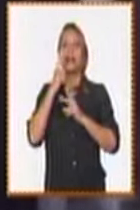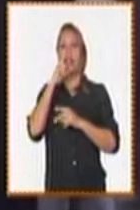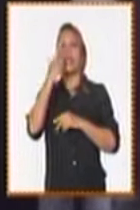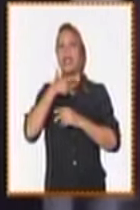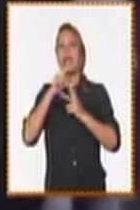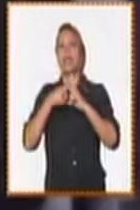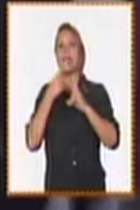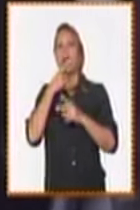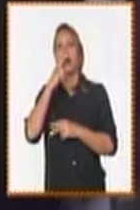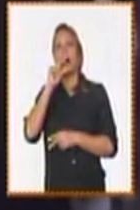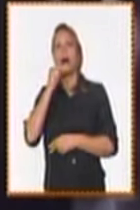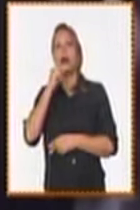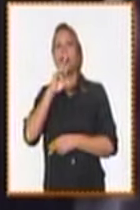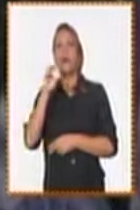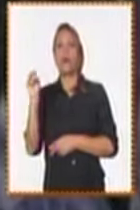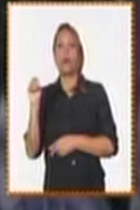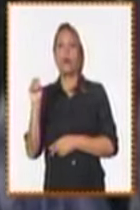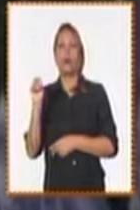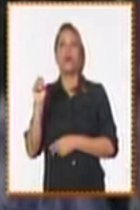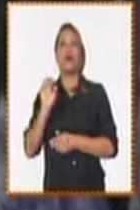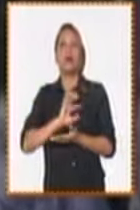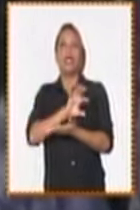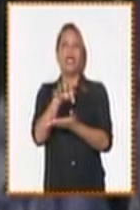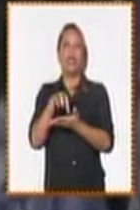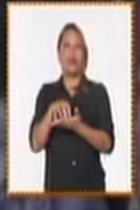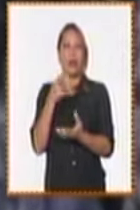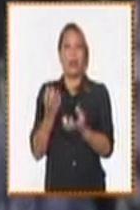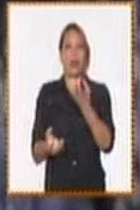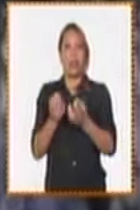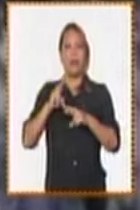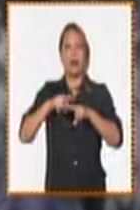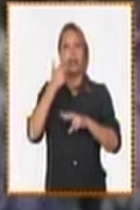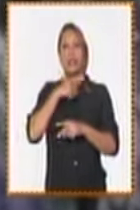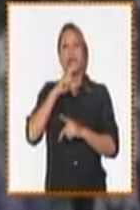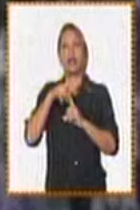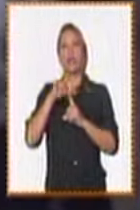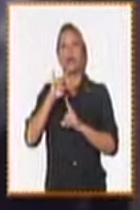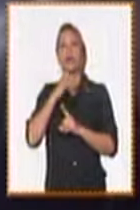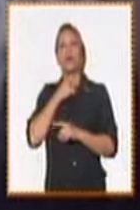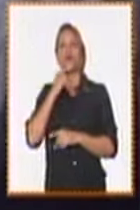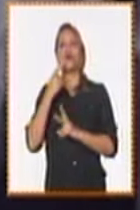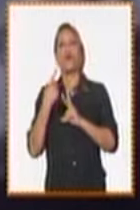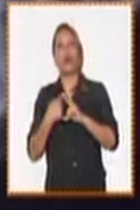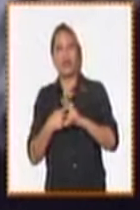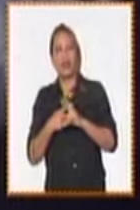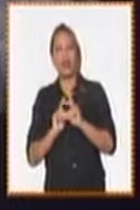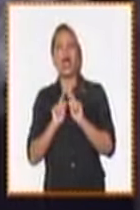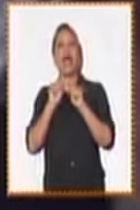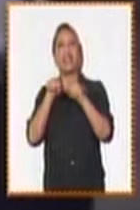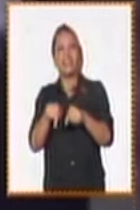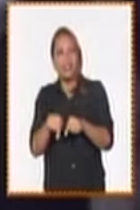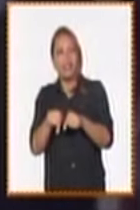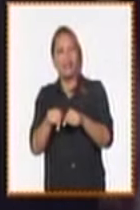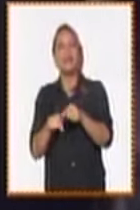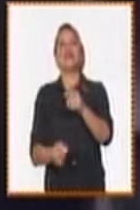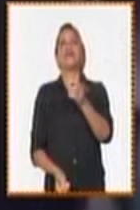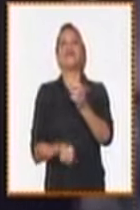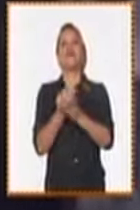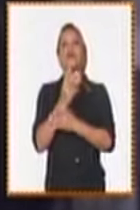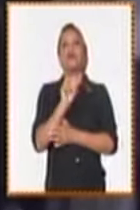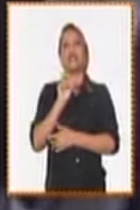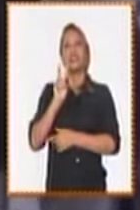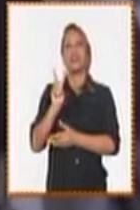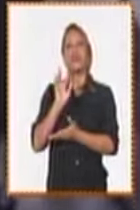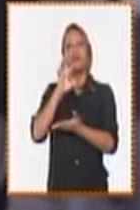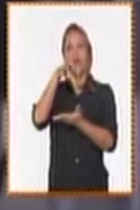Guacanayabo? ¿Dónde se produjo la quema de Atuey? Y hacia allí él va y funda la segunda villa. Pero